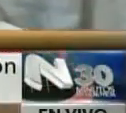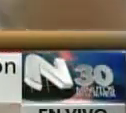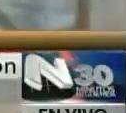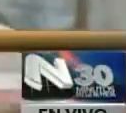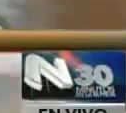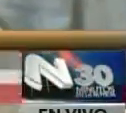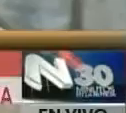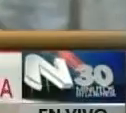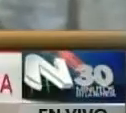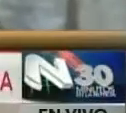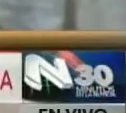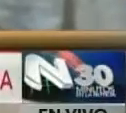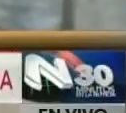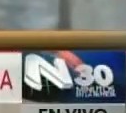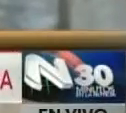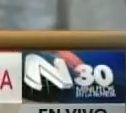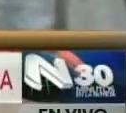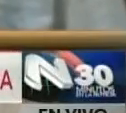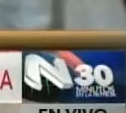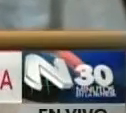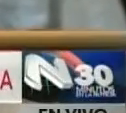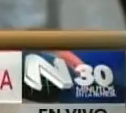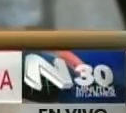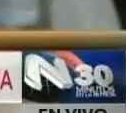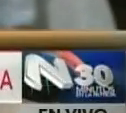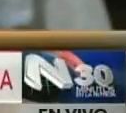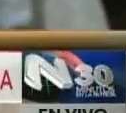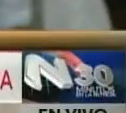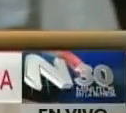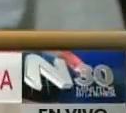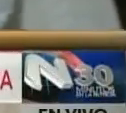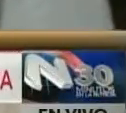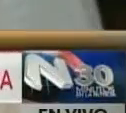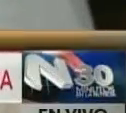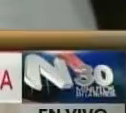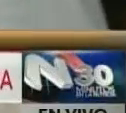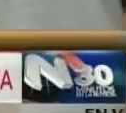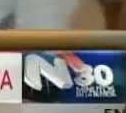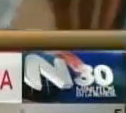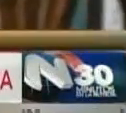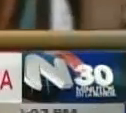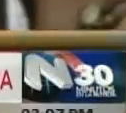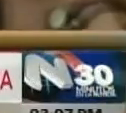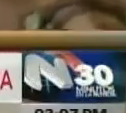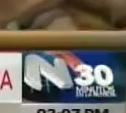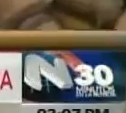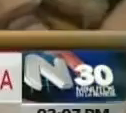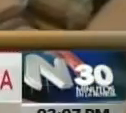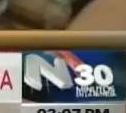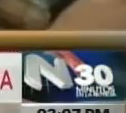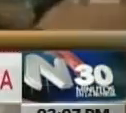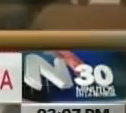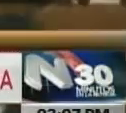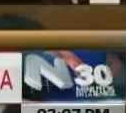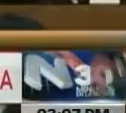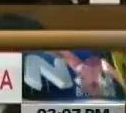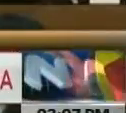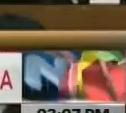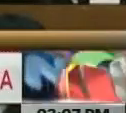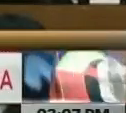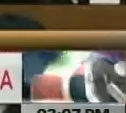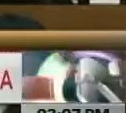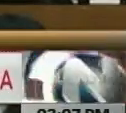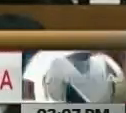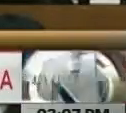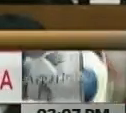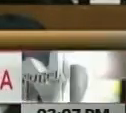se va a pasar otra vez, como ha sucedido en ocasiones anteriores. Y en este, y también en torno a lo que usted dijo sobre